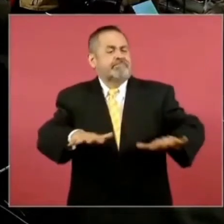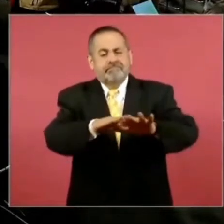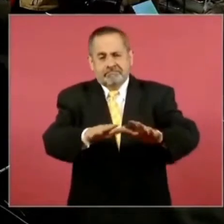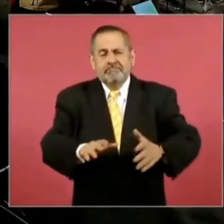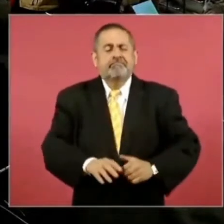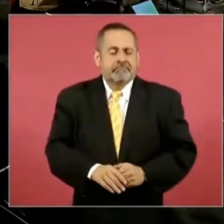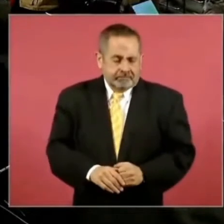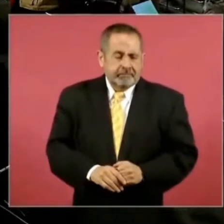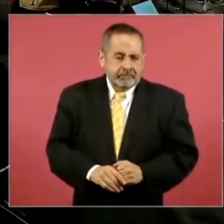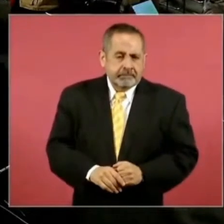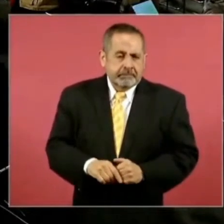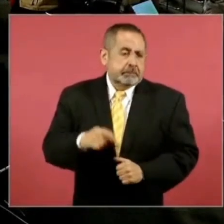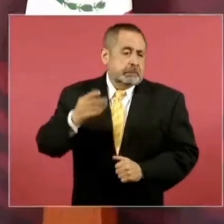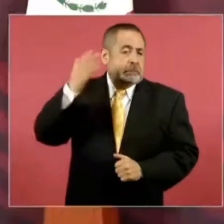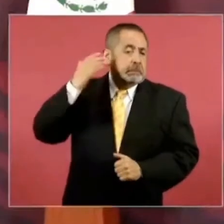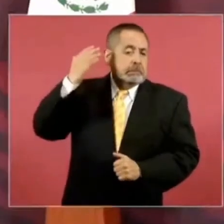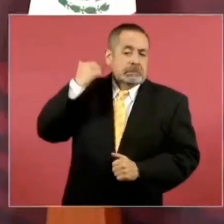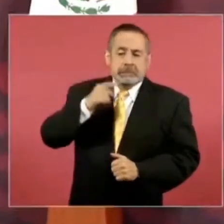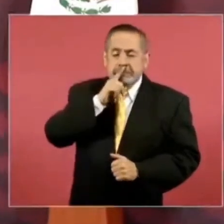que no se había hecho